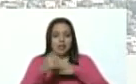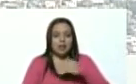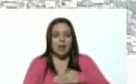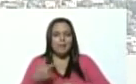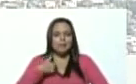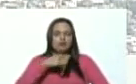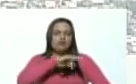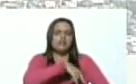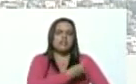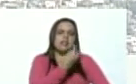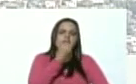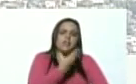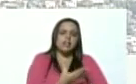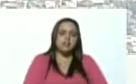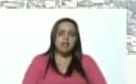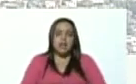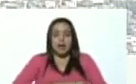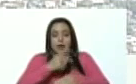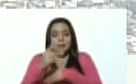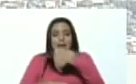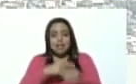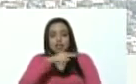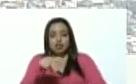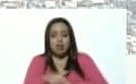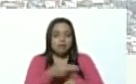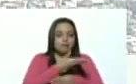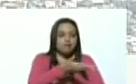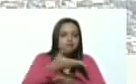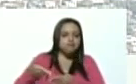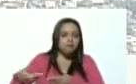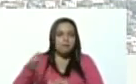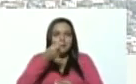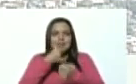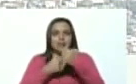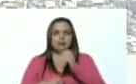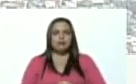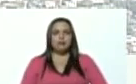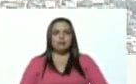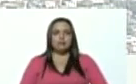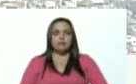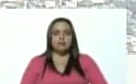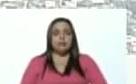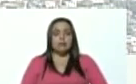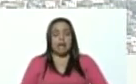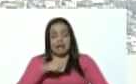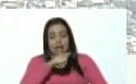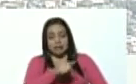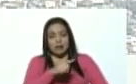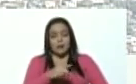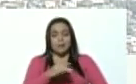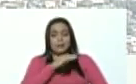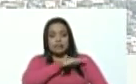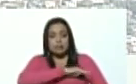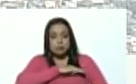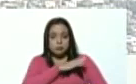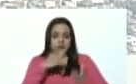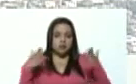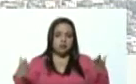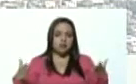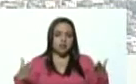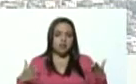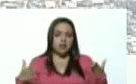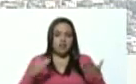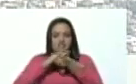Bella, en el Plan Nacional de Distribución de Medicamentos. Quiere decir que la gran misión